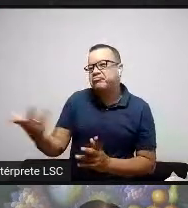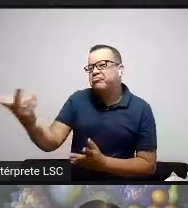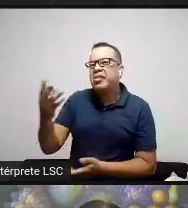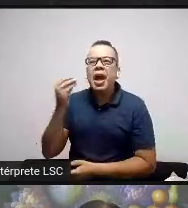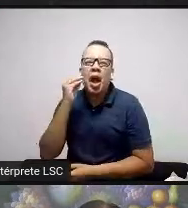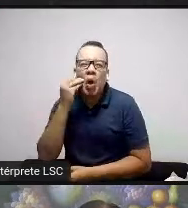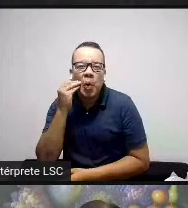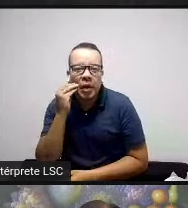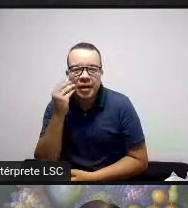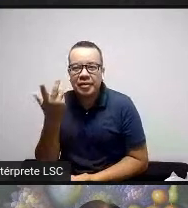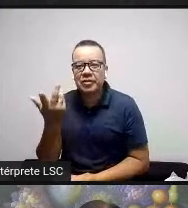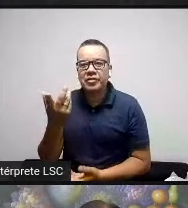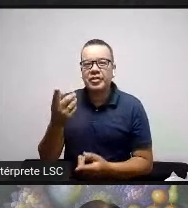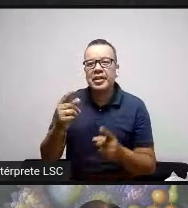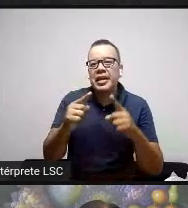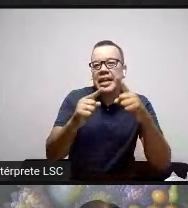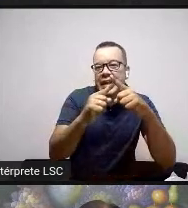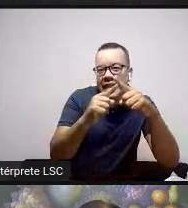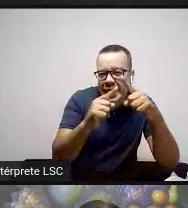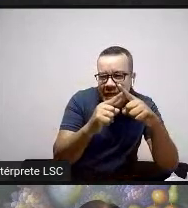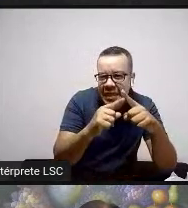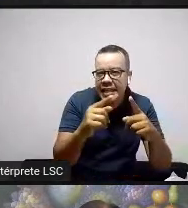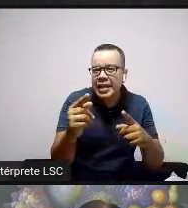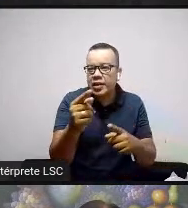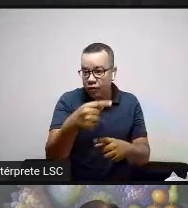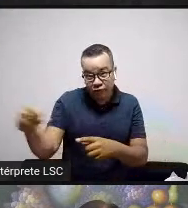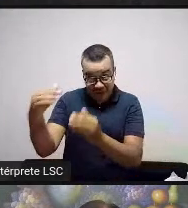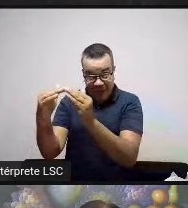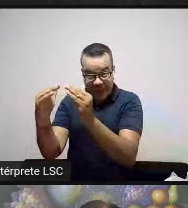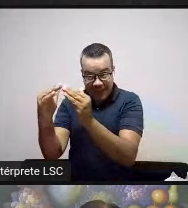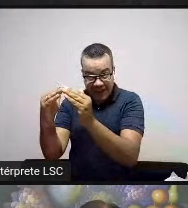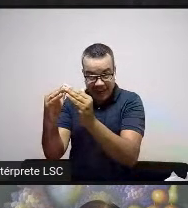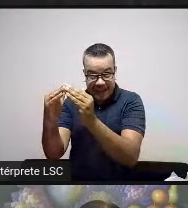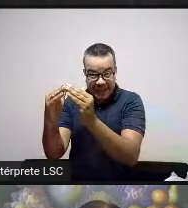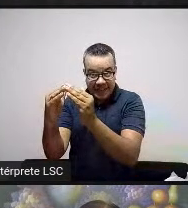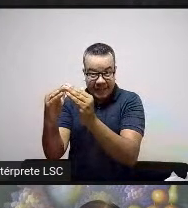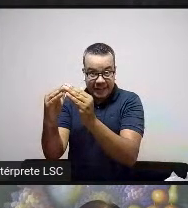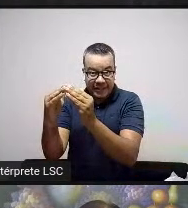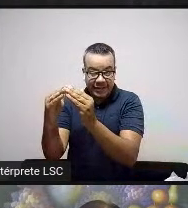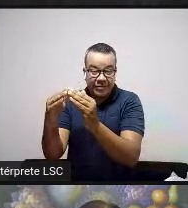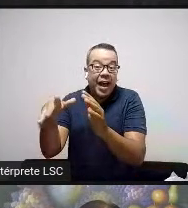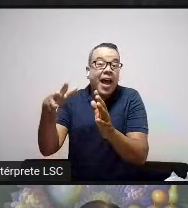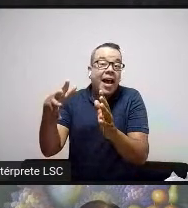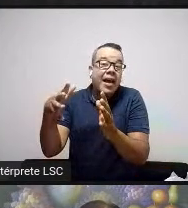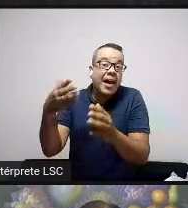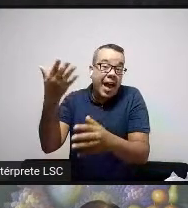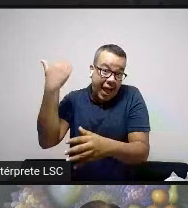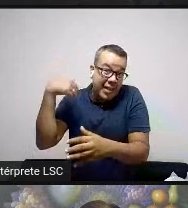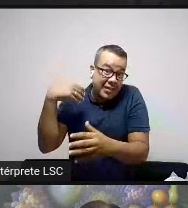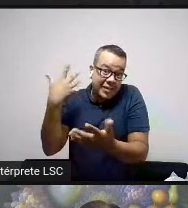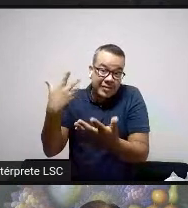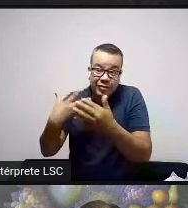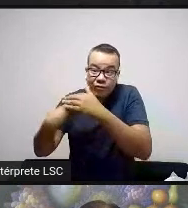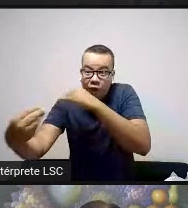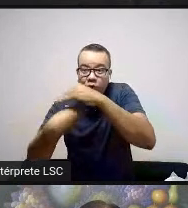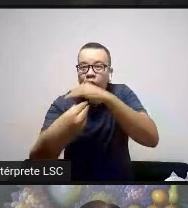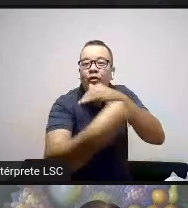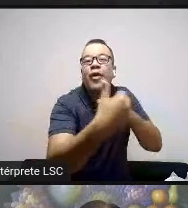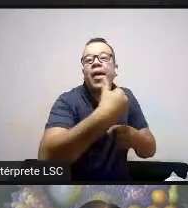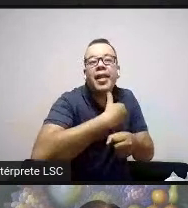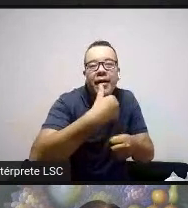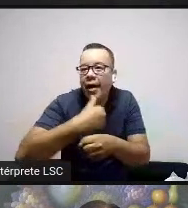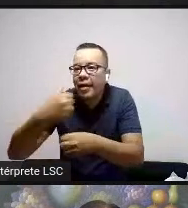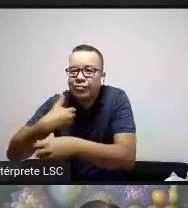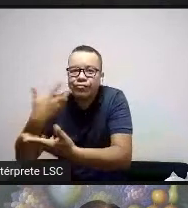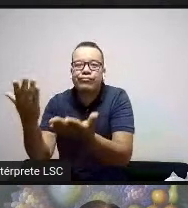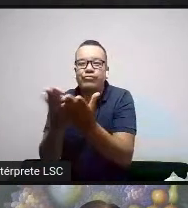tíos, con quienes habitaban esa casa que antes estaba deshabitada por la prisa del tiempo.